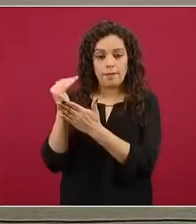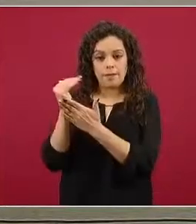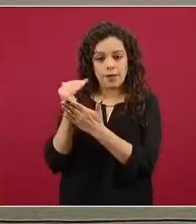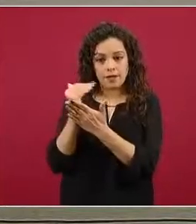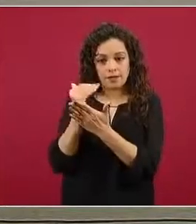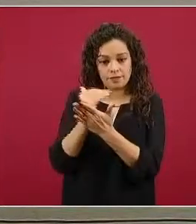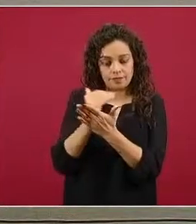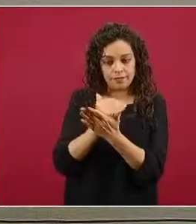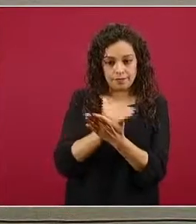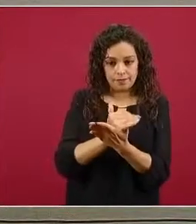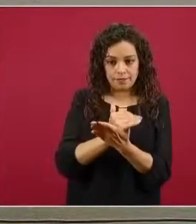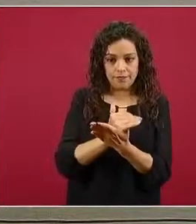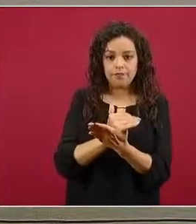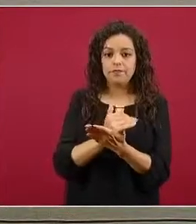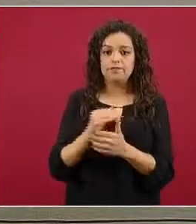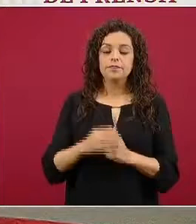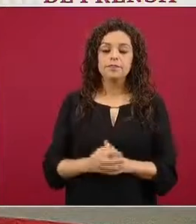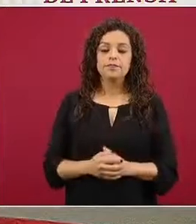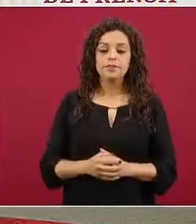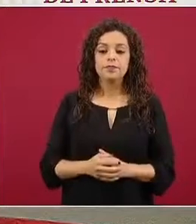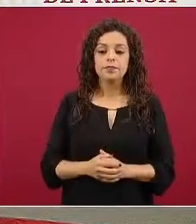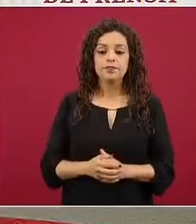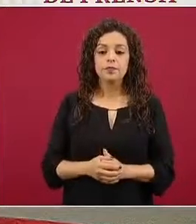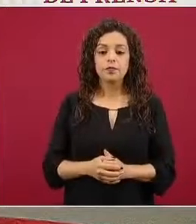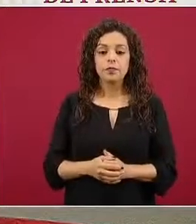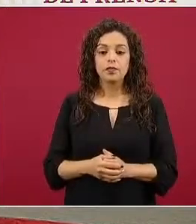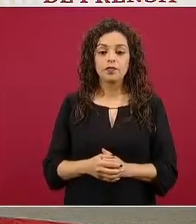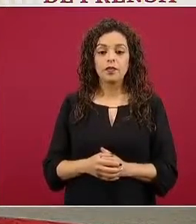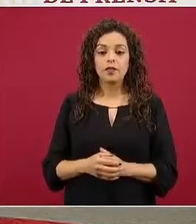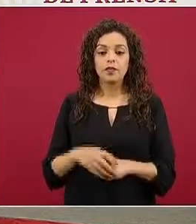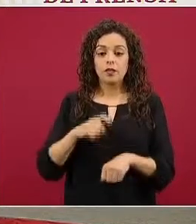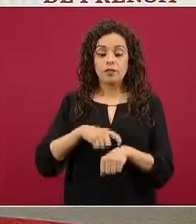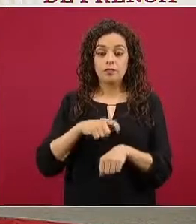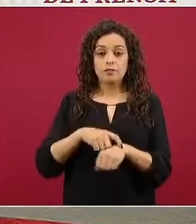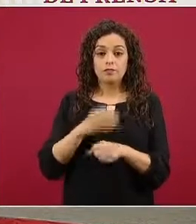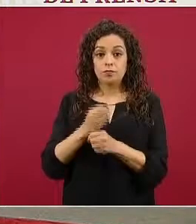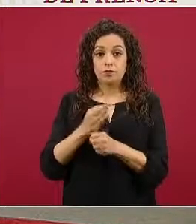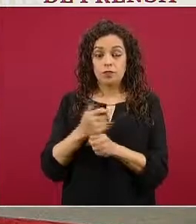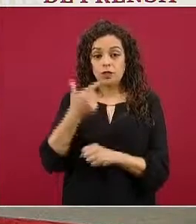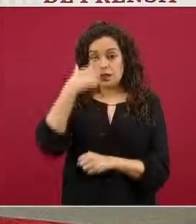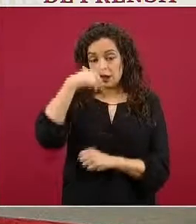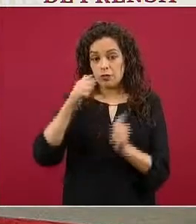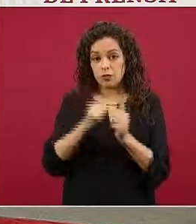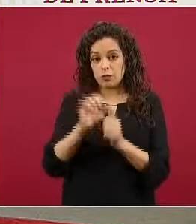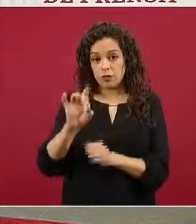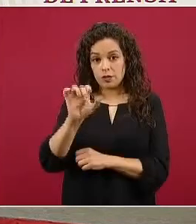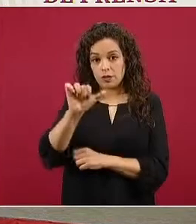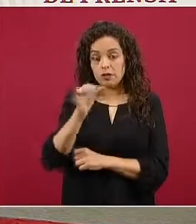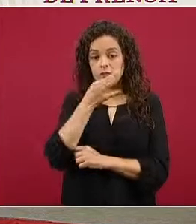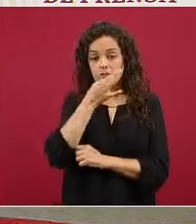reducirse de forma importante. 19:36.